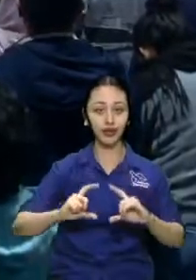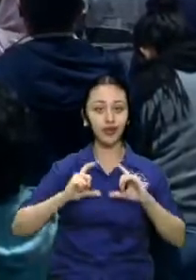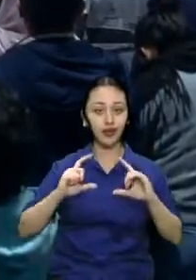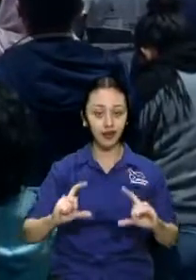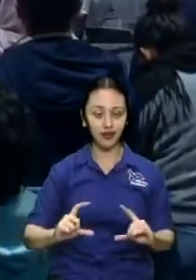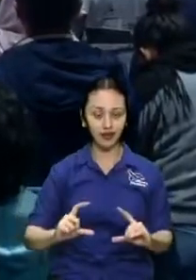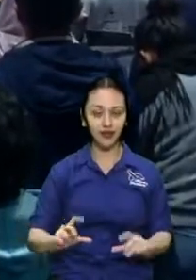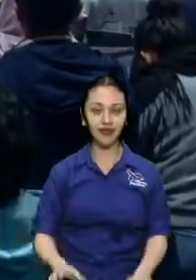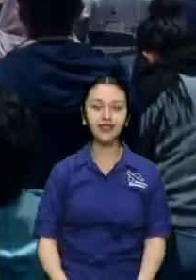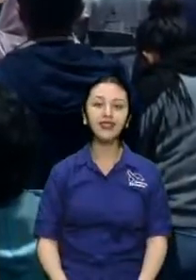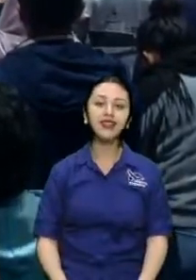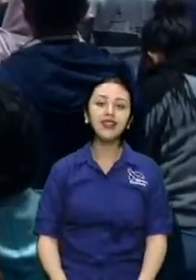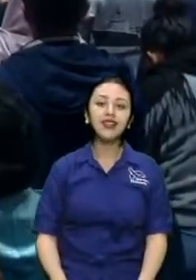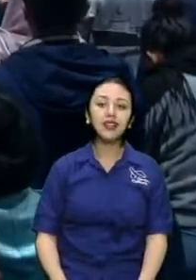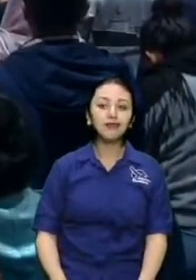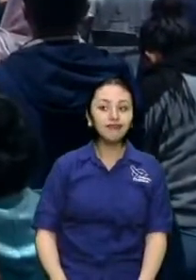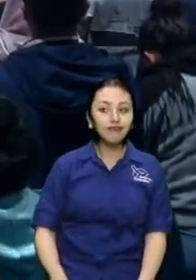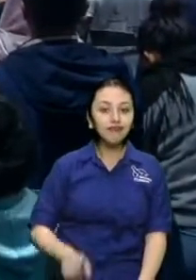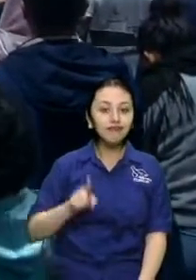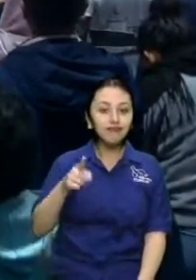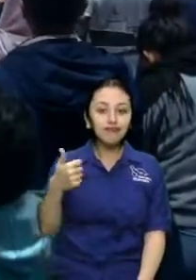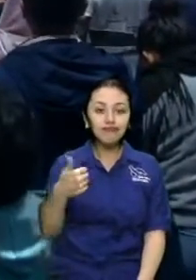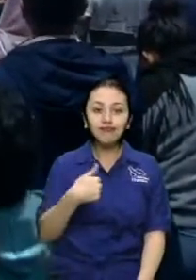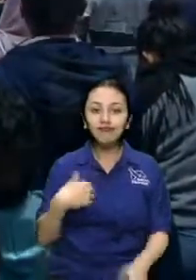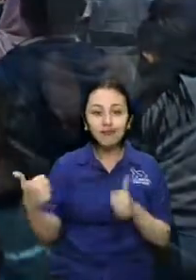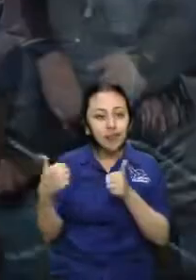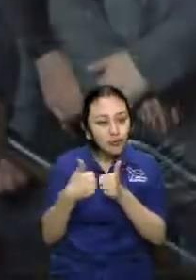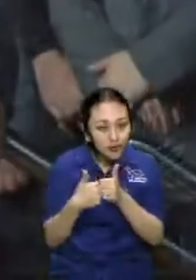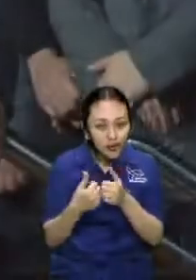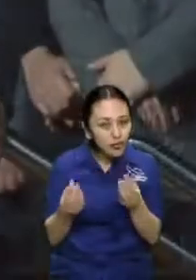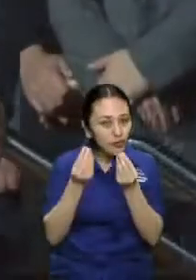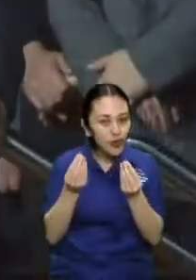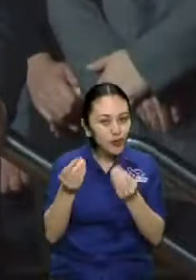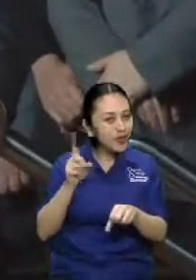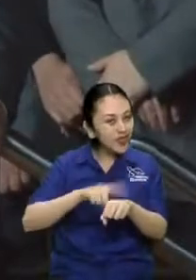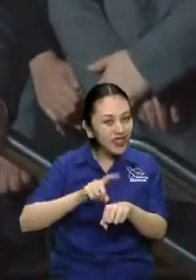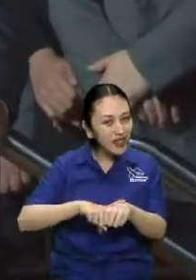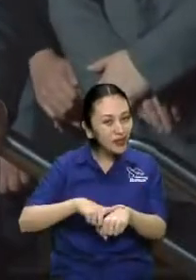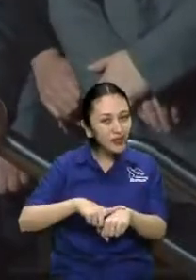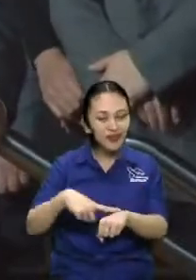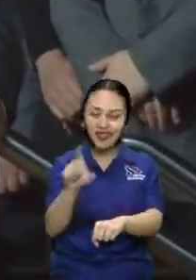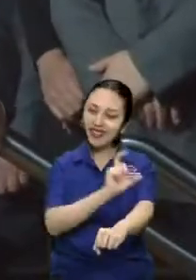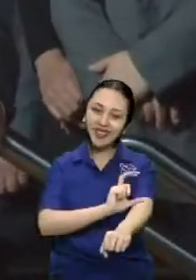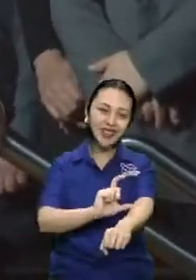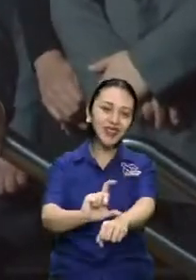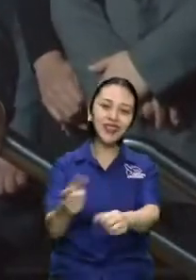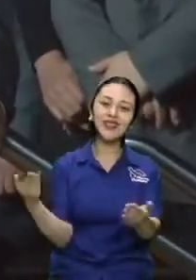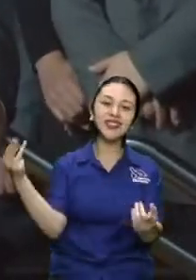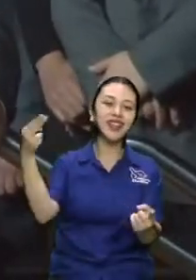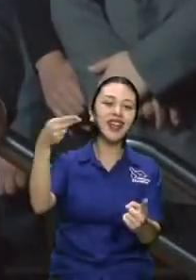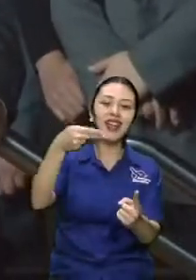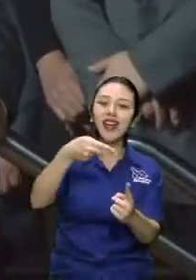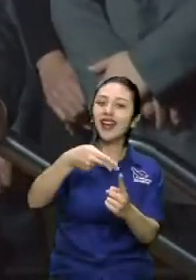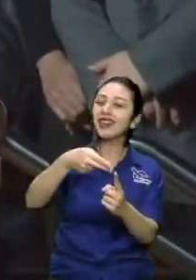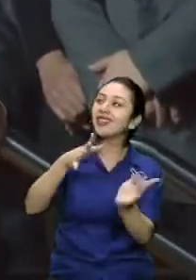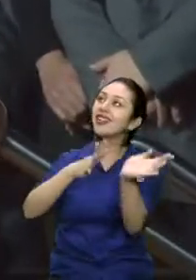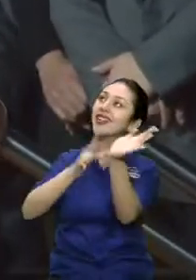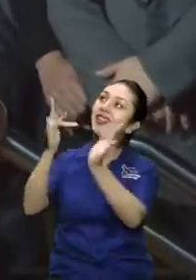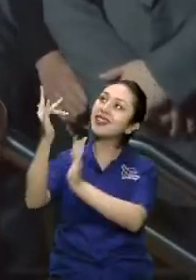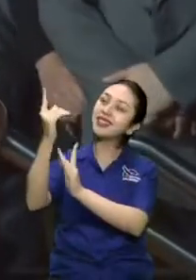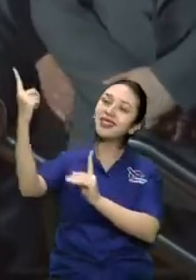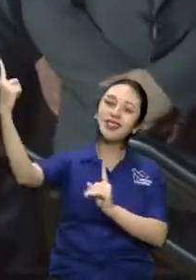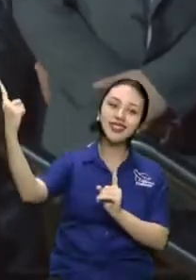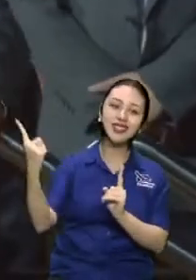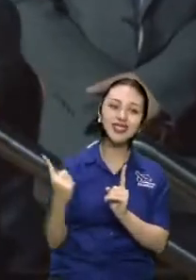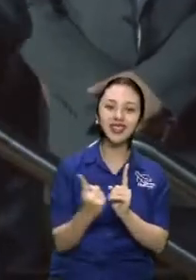Hemos estado juntos por tanto tiempo y espero que así sigamos hasta que venga el Señor, ¿verdad? Muchas gracias por su